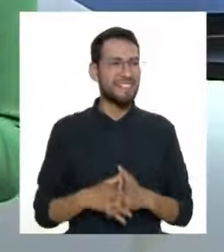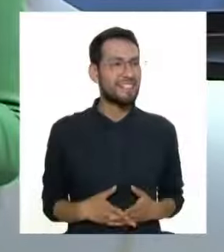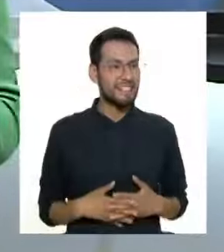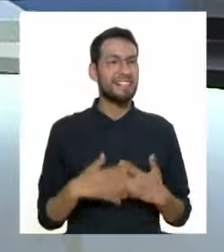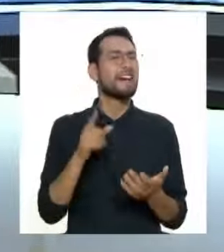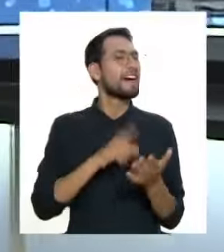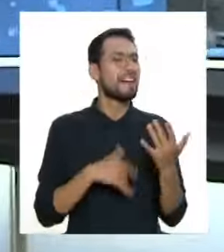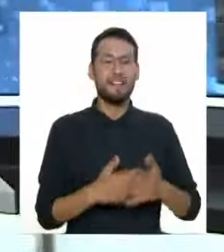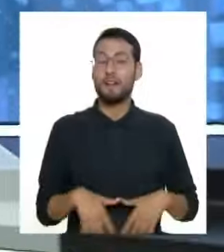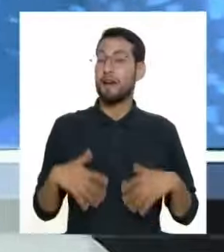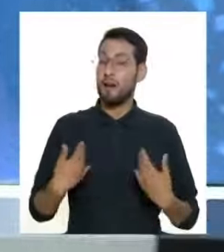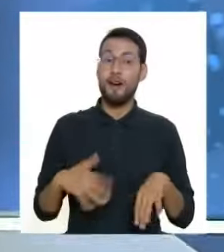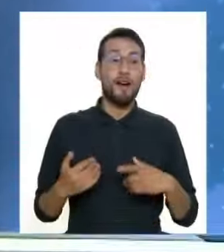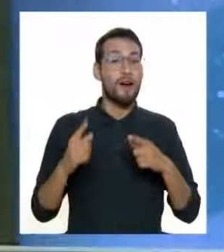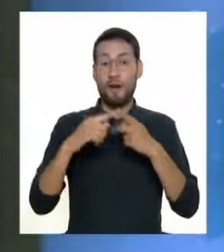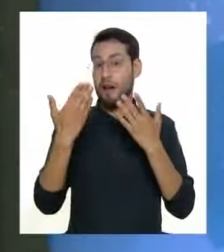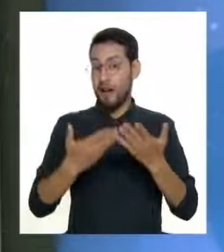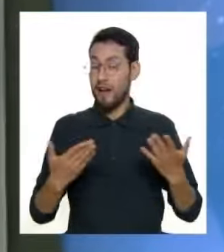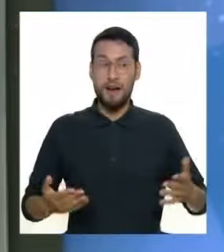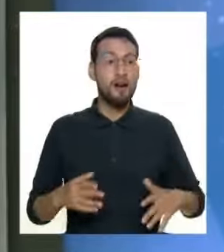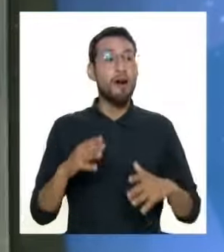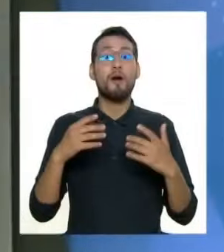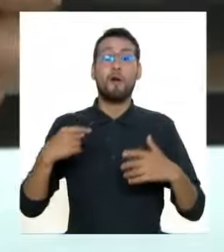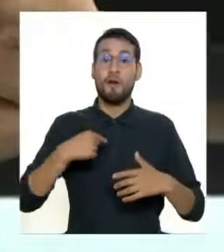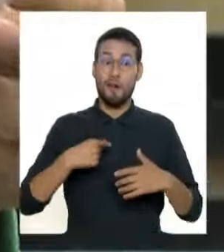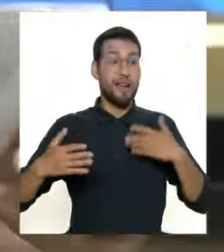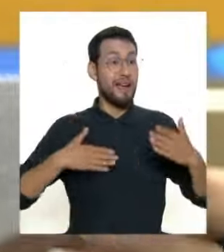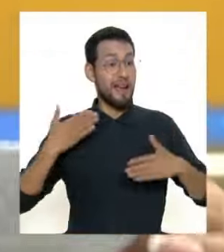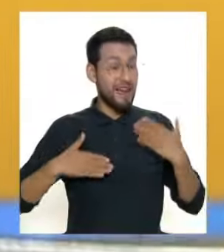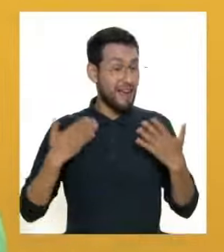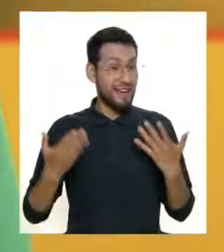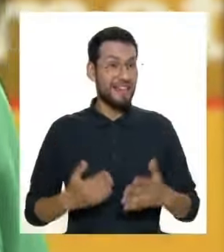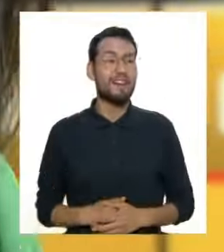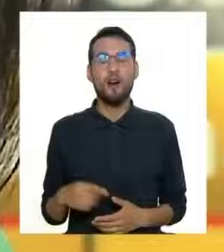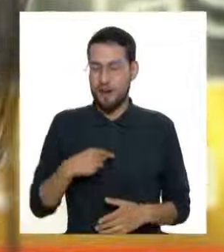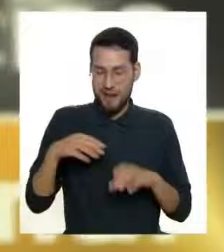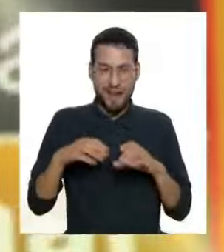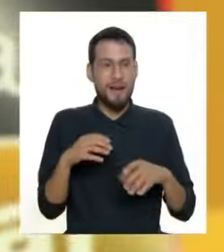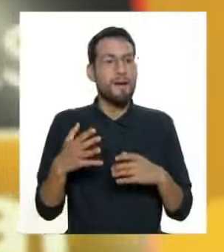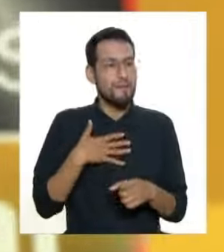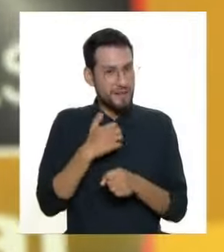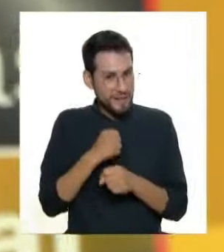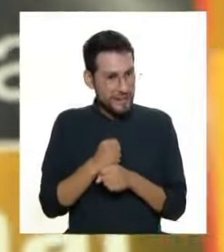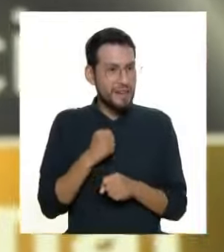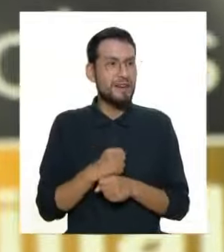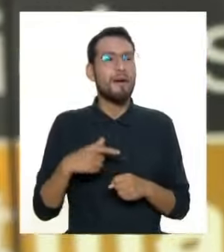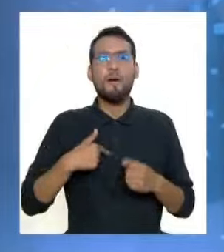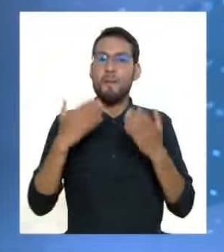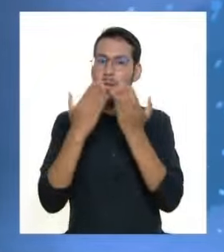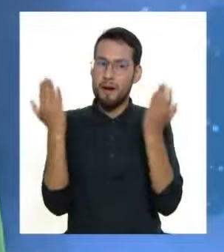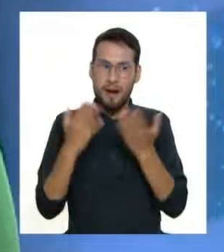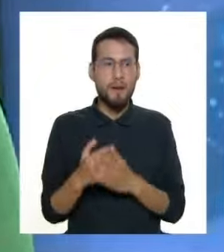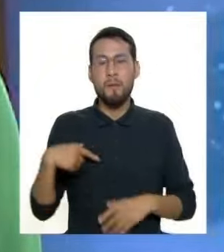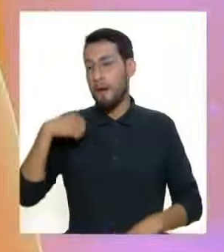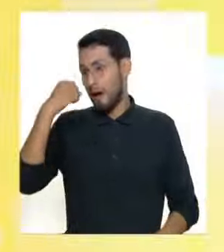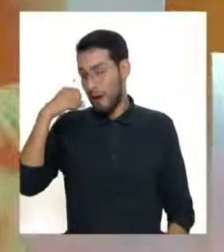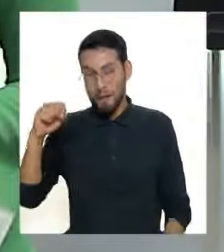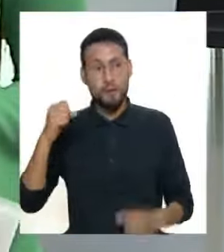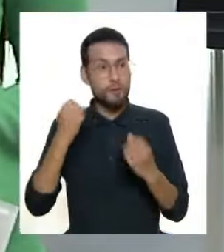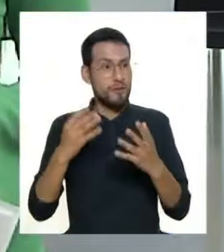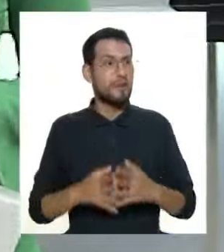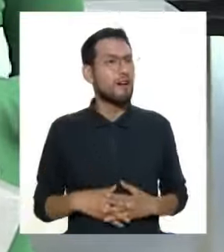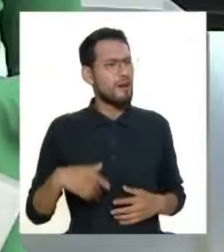feliz? Uy, muchísimas cosas. Para empezar, me hace feliz hacer lo que amo, ¿no? Mi trabajo, el periodismo, viajar